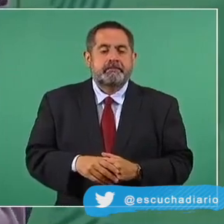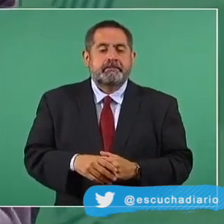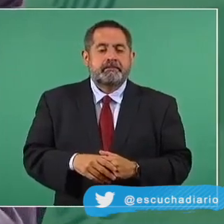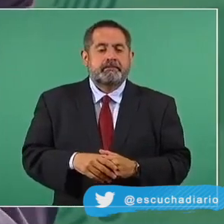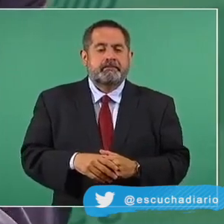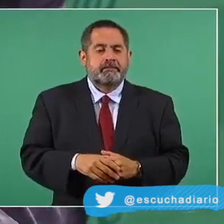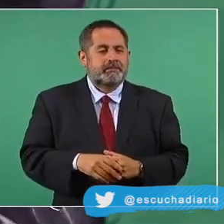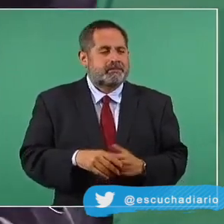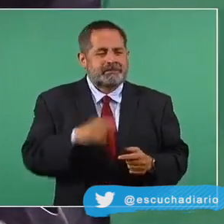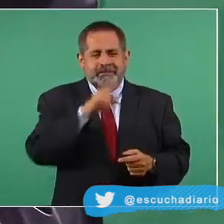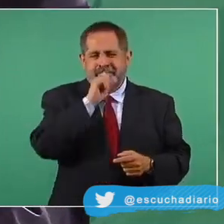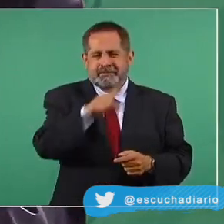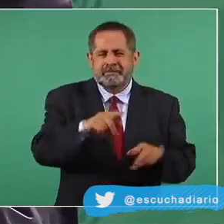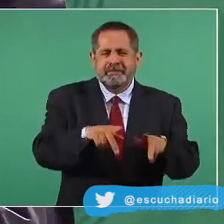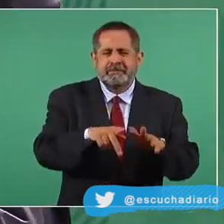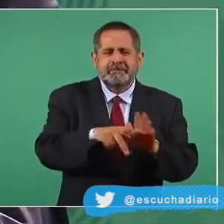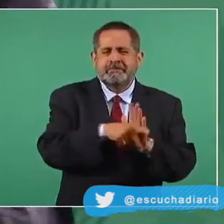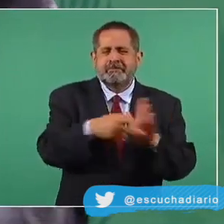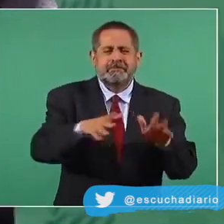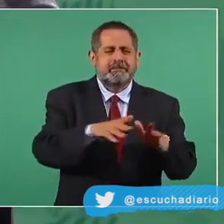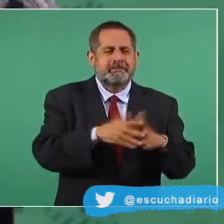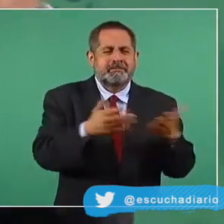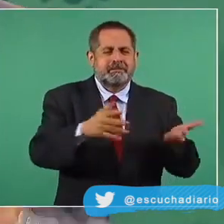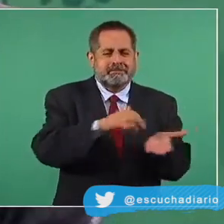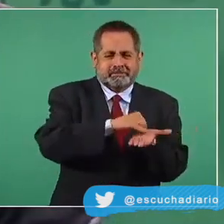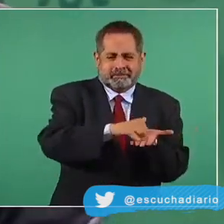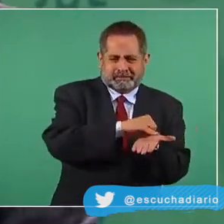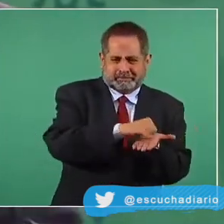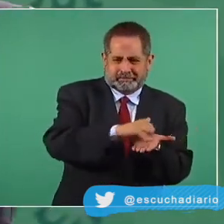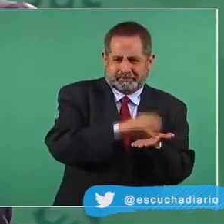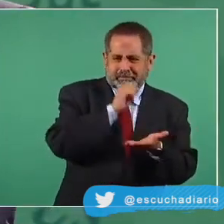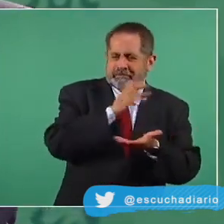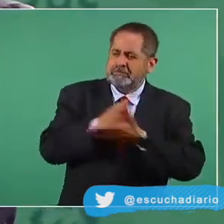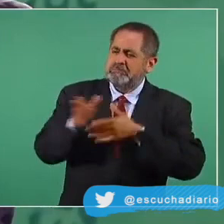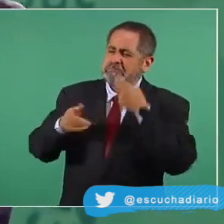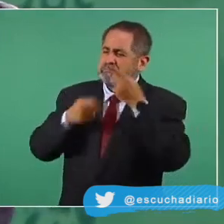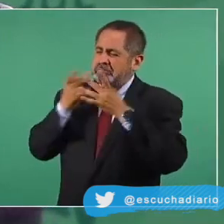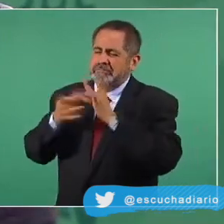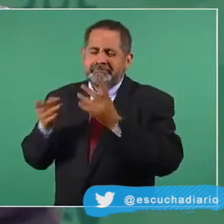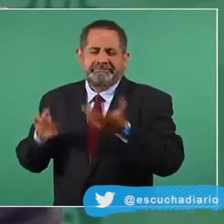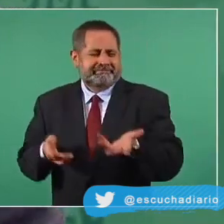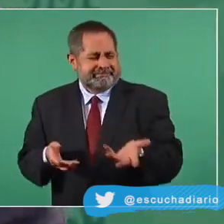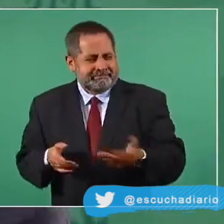se metió hasta el New York Times, porque eso es lo otro. Esta crisis